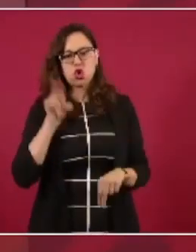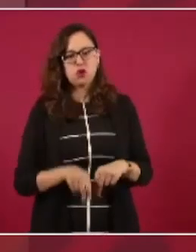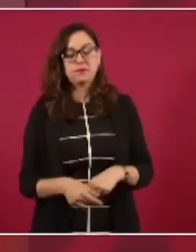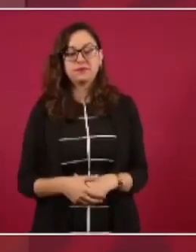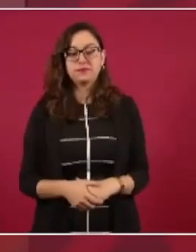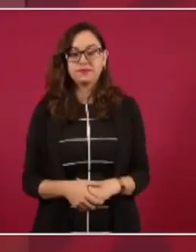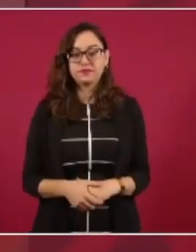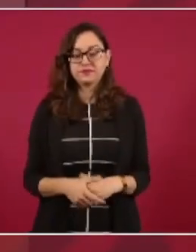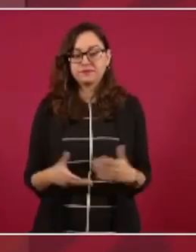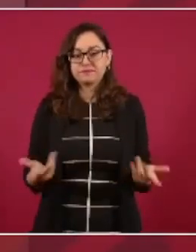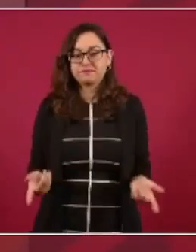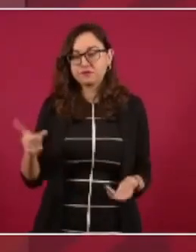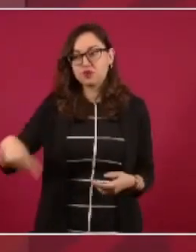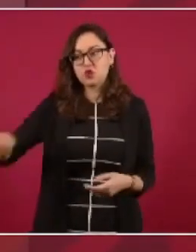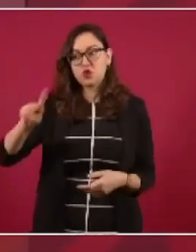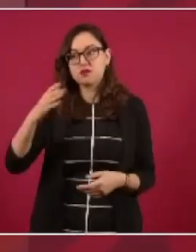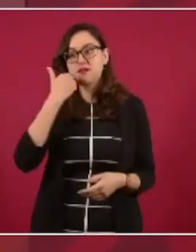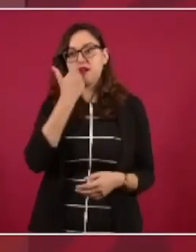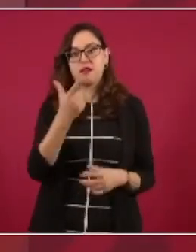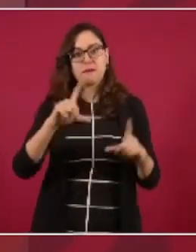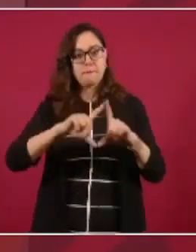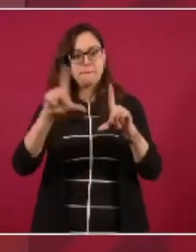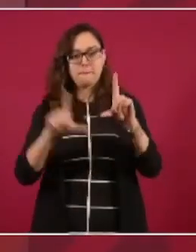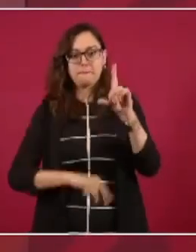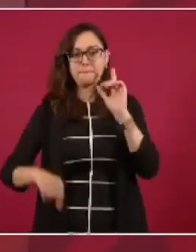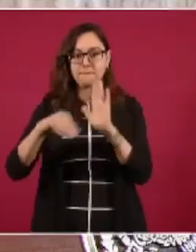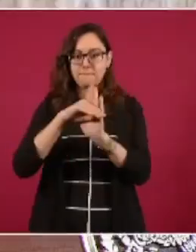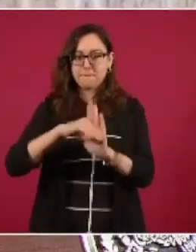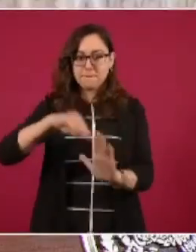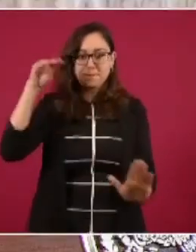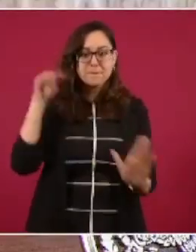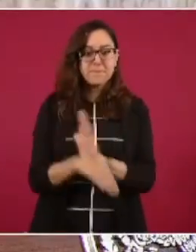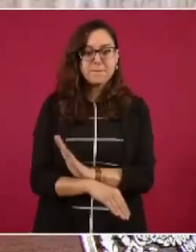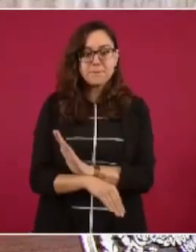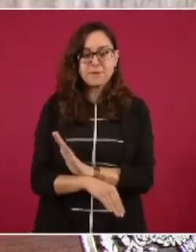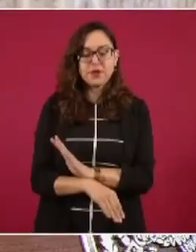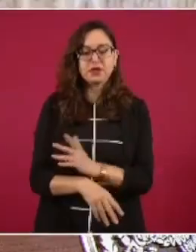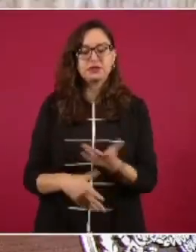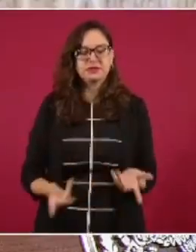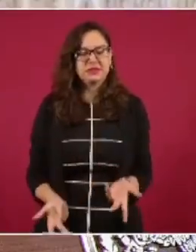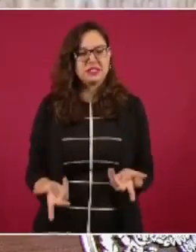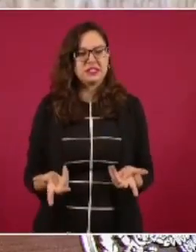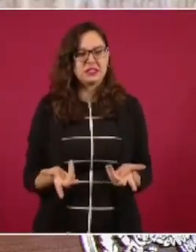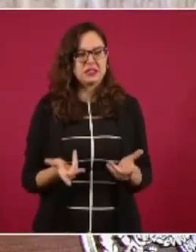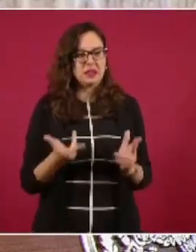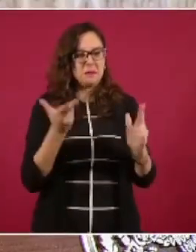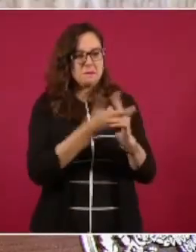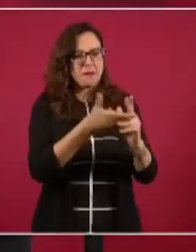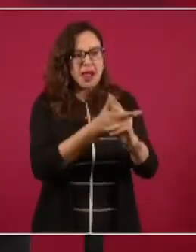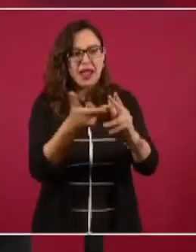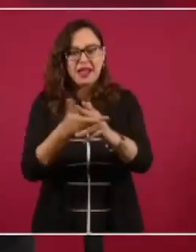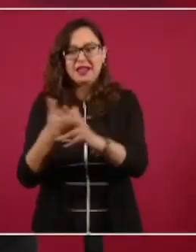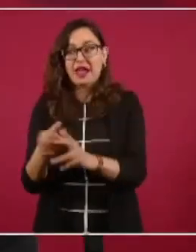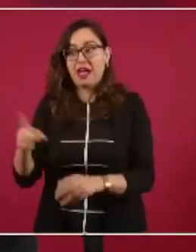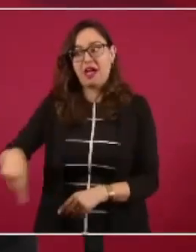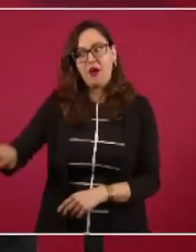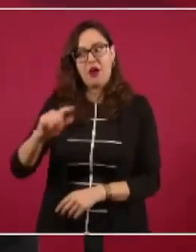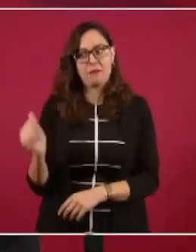en que nos vaya mal y que entre más homicidios, ahí está,